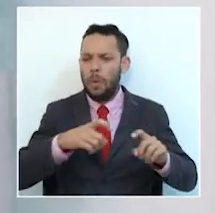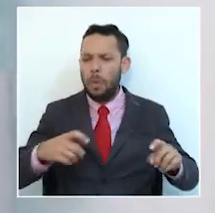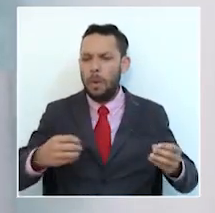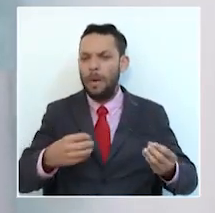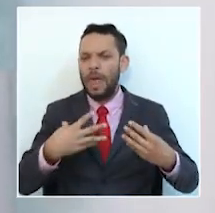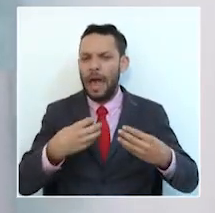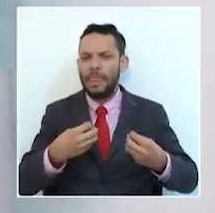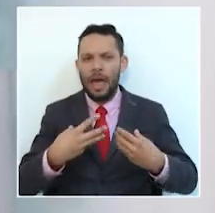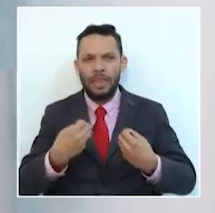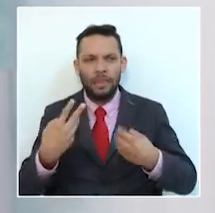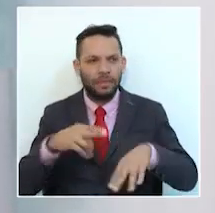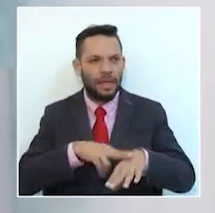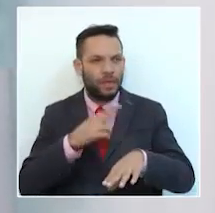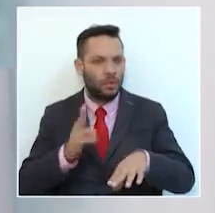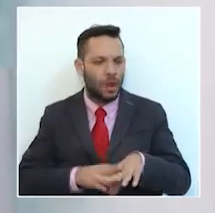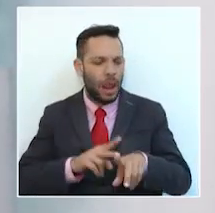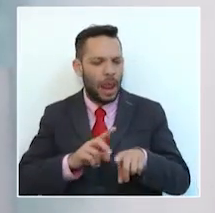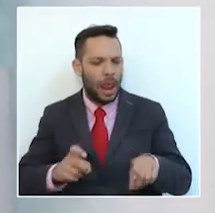infrautilizados